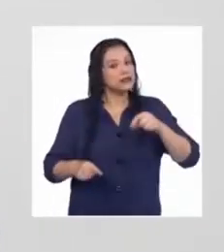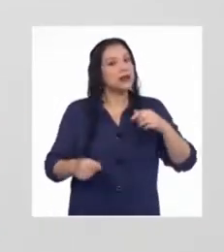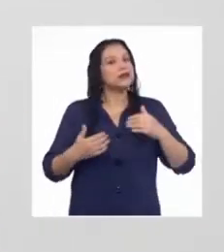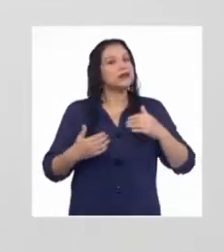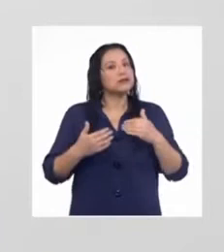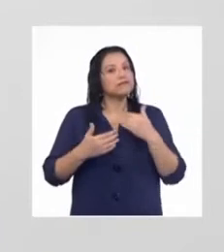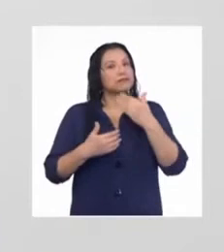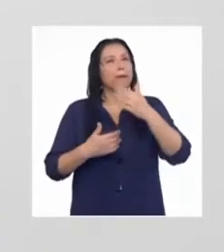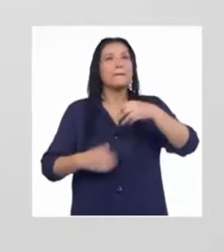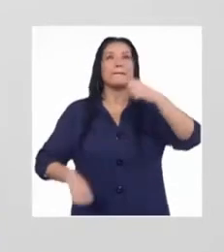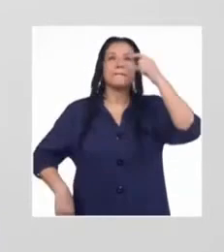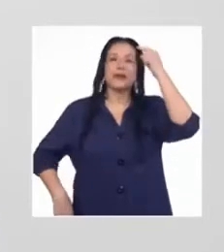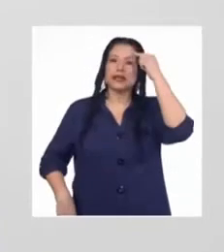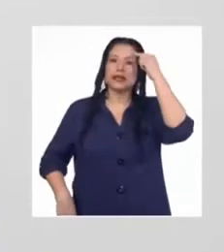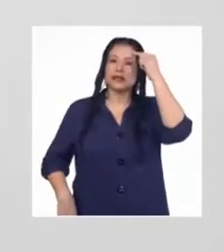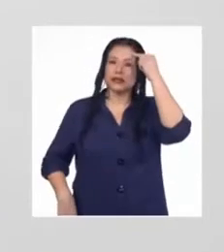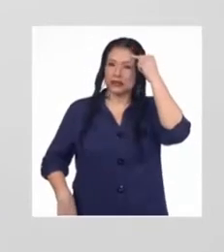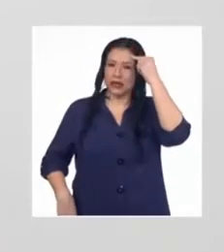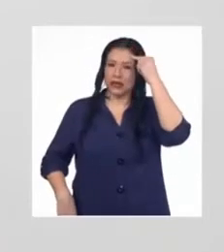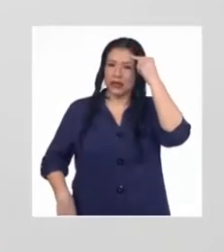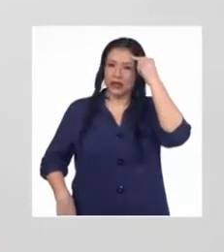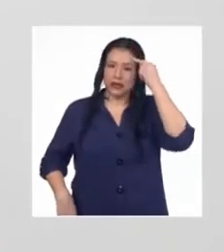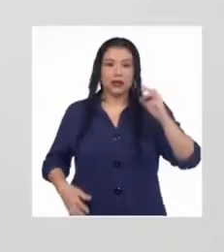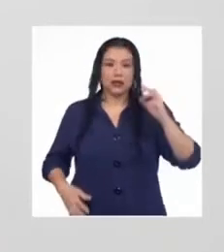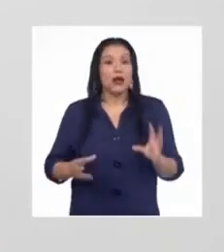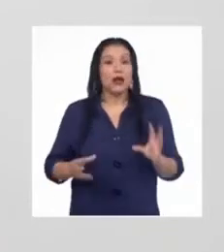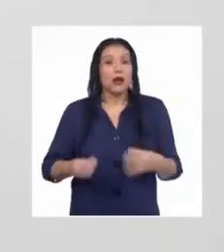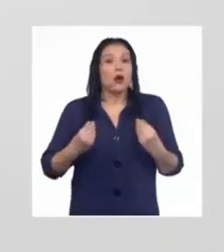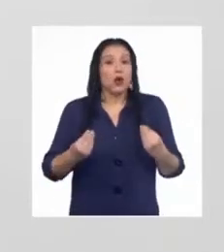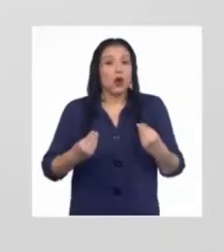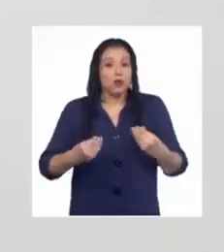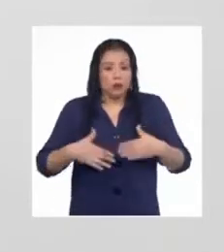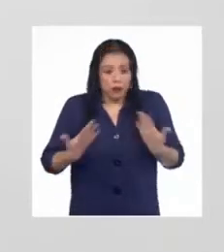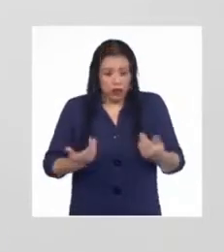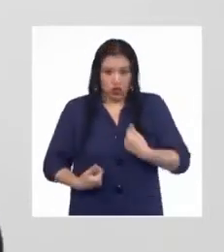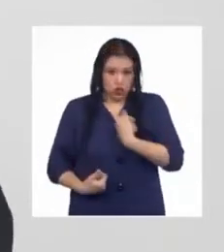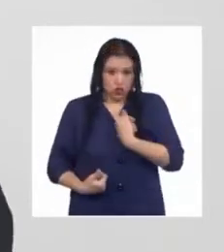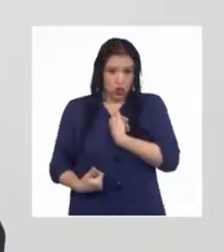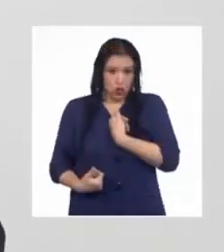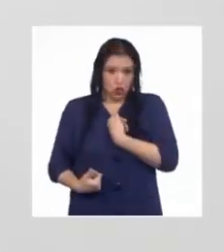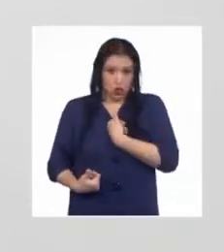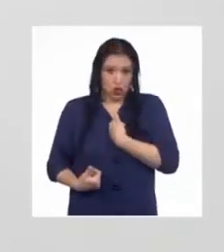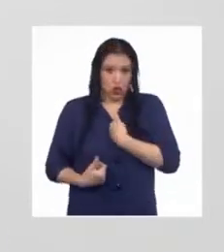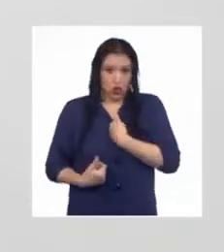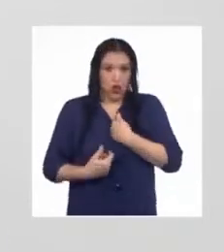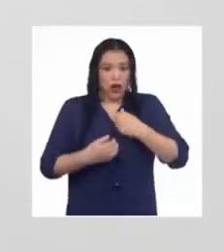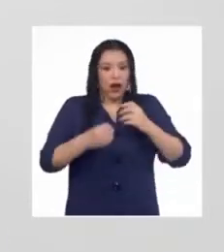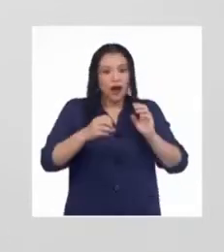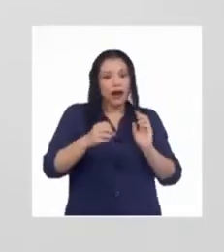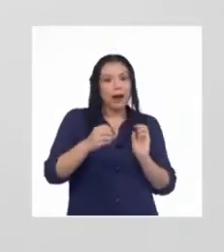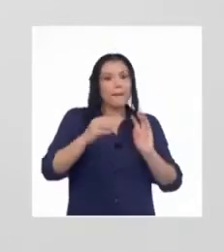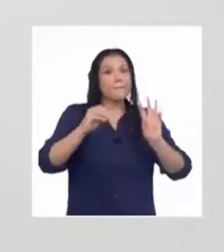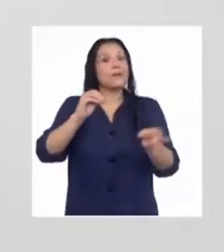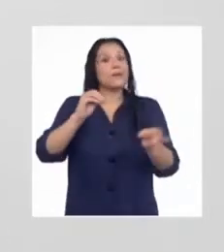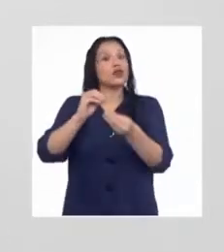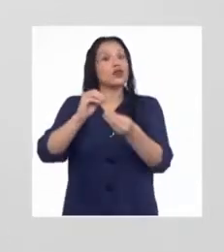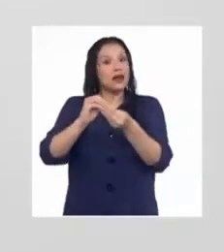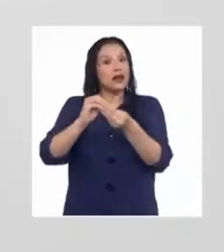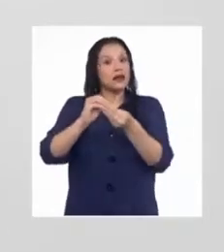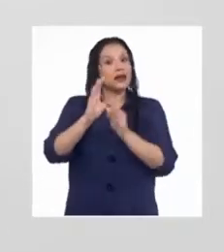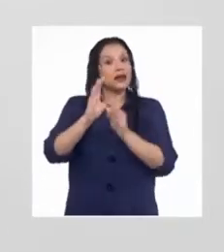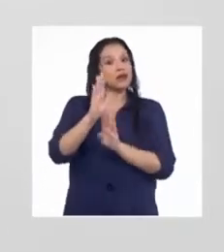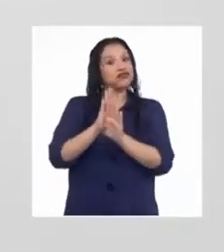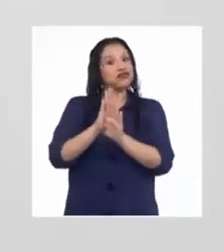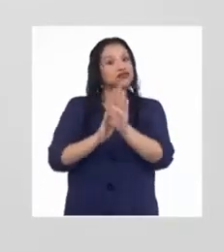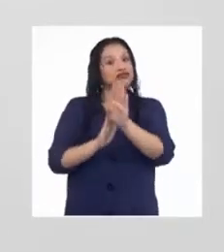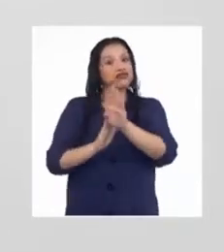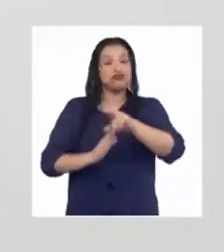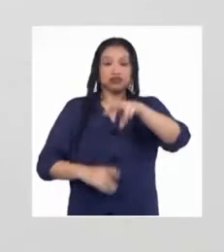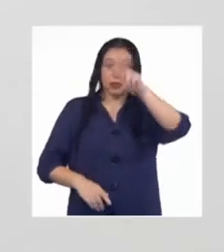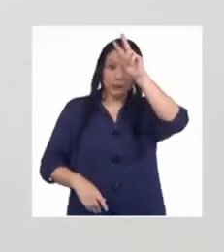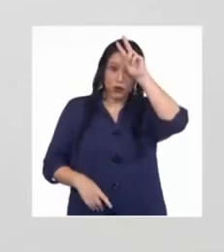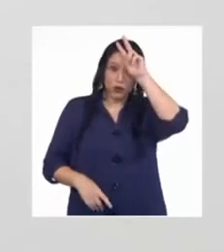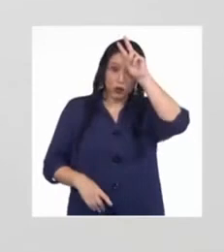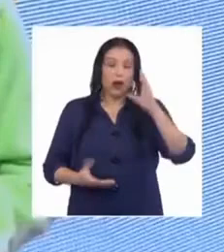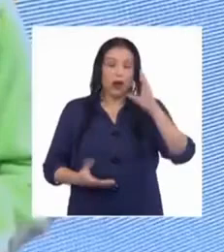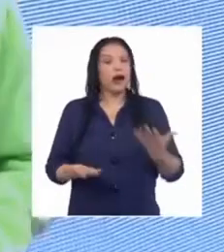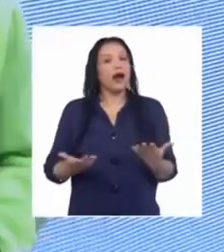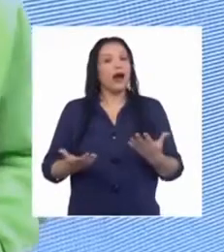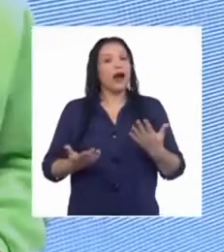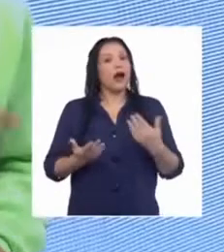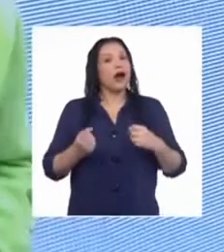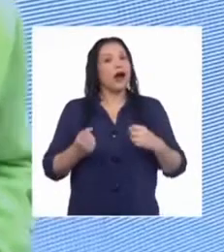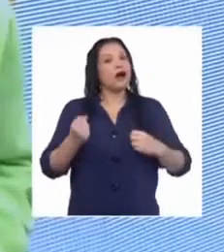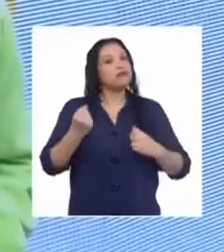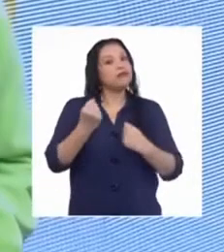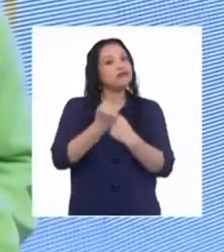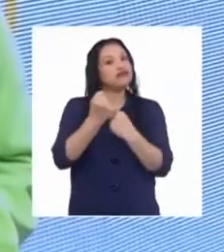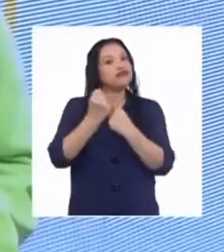y pensar, ¿cómo puedo aportar yo al desarrollo de mi país? ¿Al de mis compatriotas?